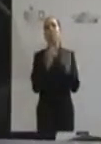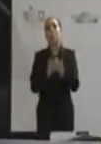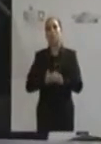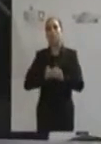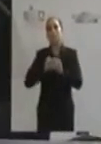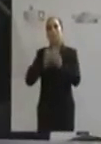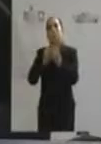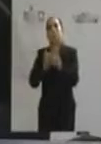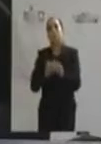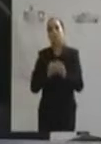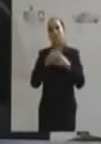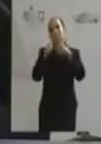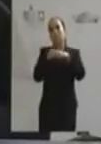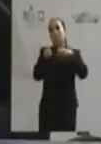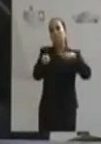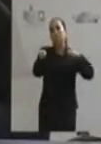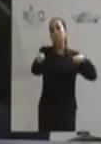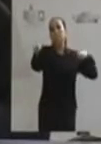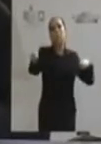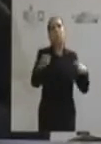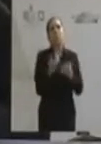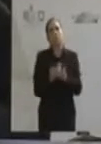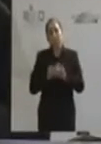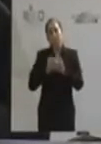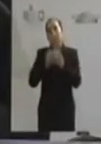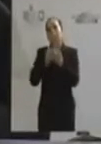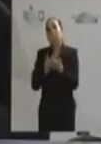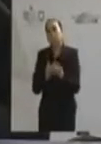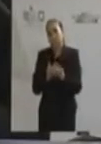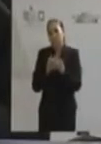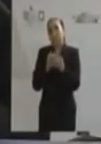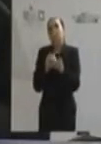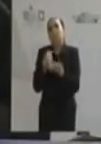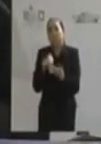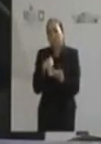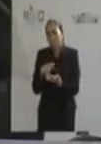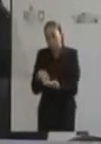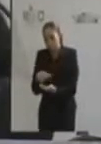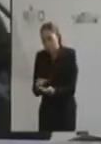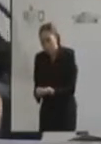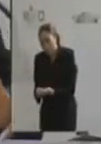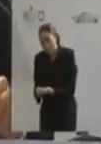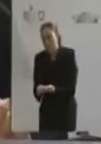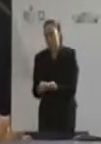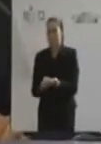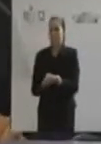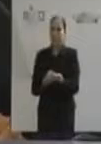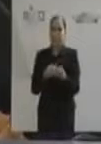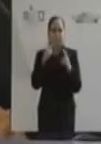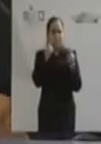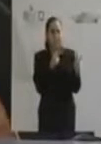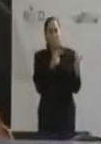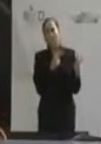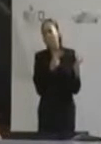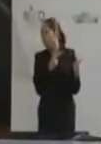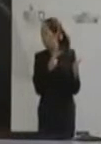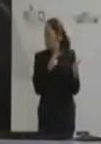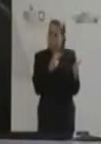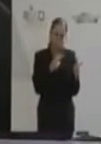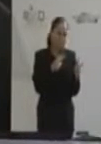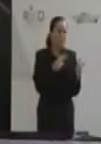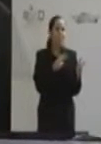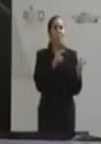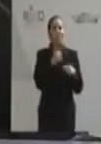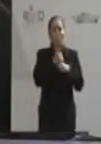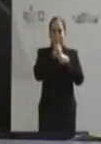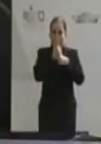señor, atendidos en el suelo. Eso la cera y lastima. A diferencia de mis compañeros